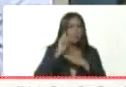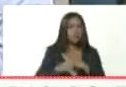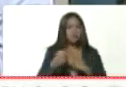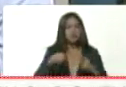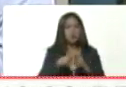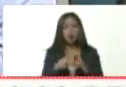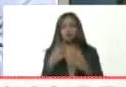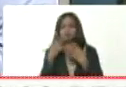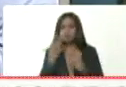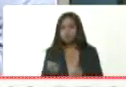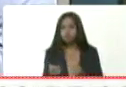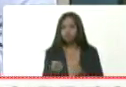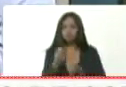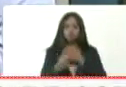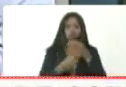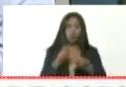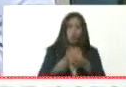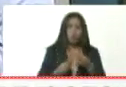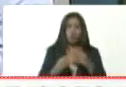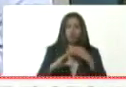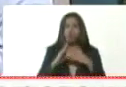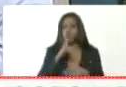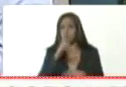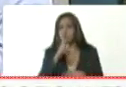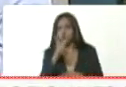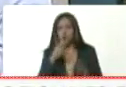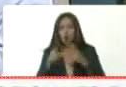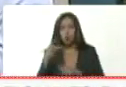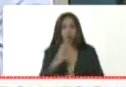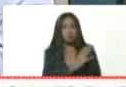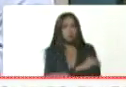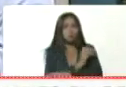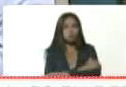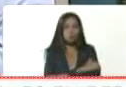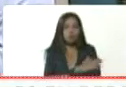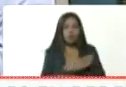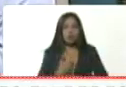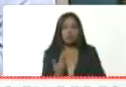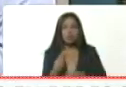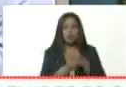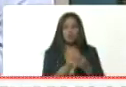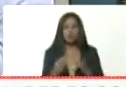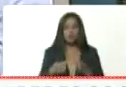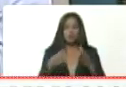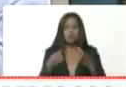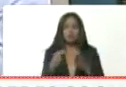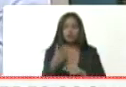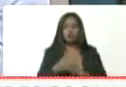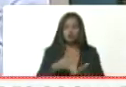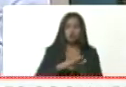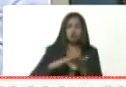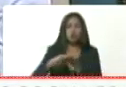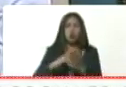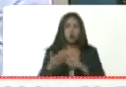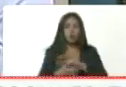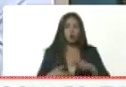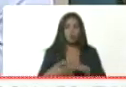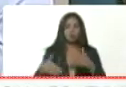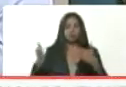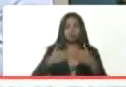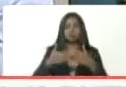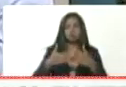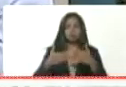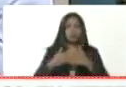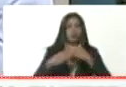entienden la barbaridad que plantea sectores de la oposición venezolana cuando plantean que la solución a los problemas es cerrar la casa